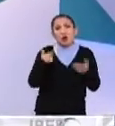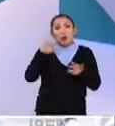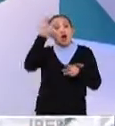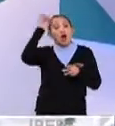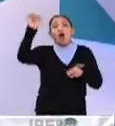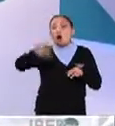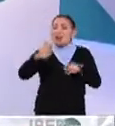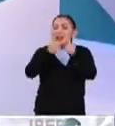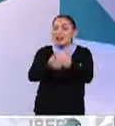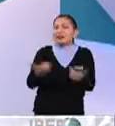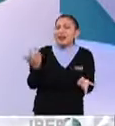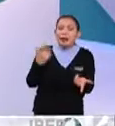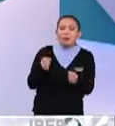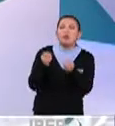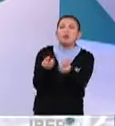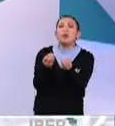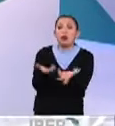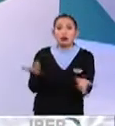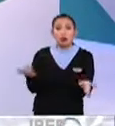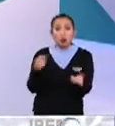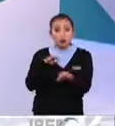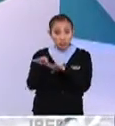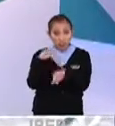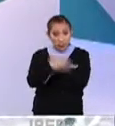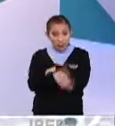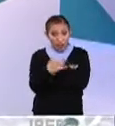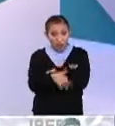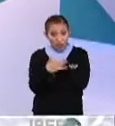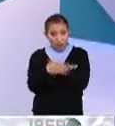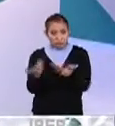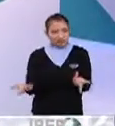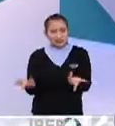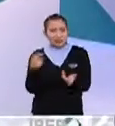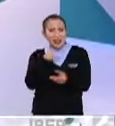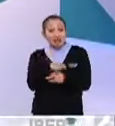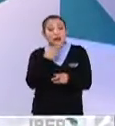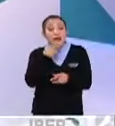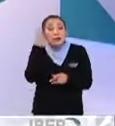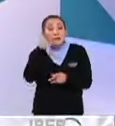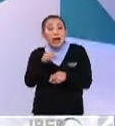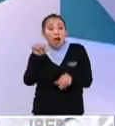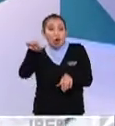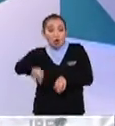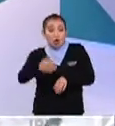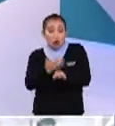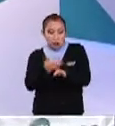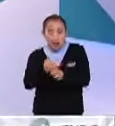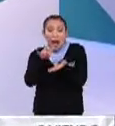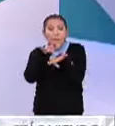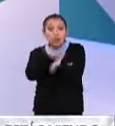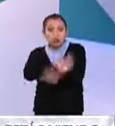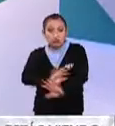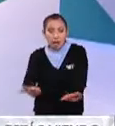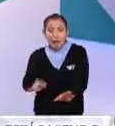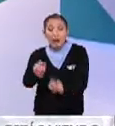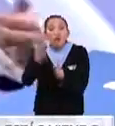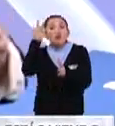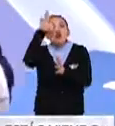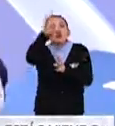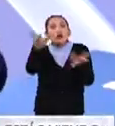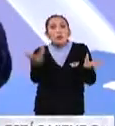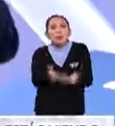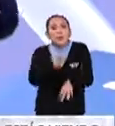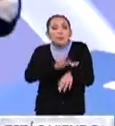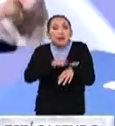magia. Y no va a pasar porque les den empleo temporal, que se van a absorber. O sea, eso sirve para lo inmediato inmediato, sin duda es muy útil, pero bueno, hay que ver cómo